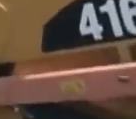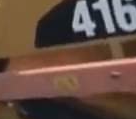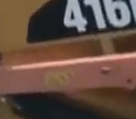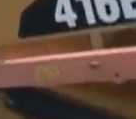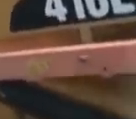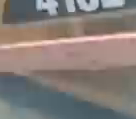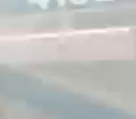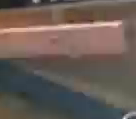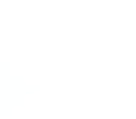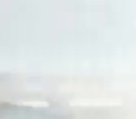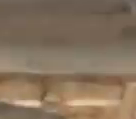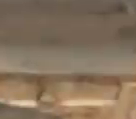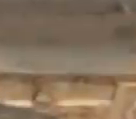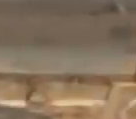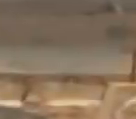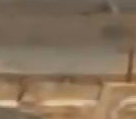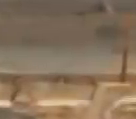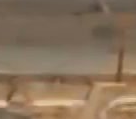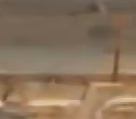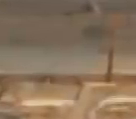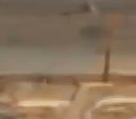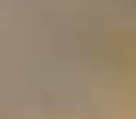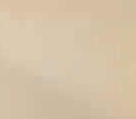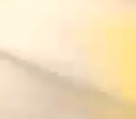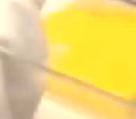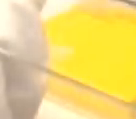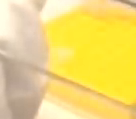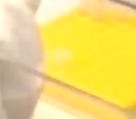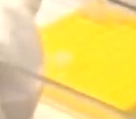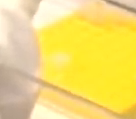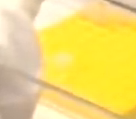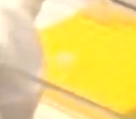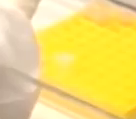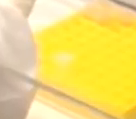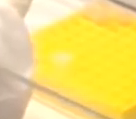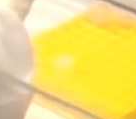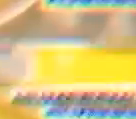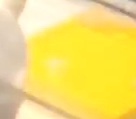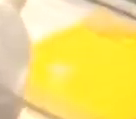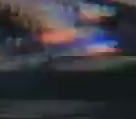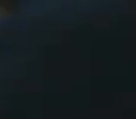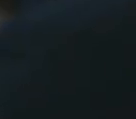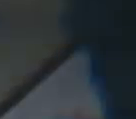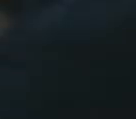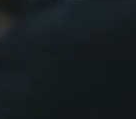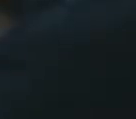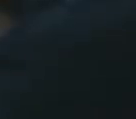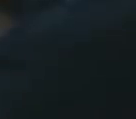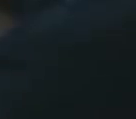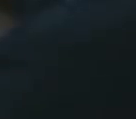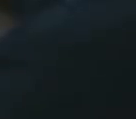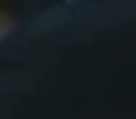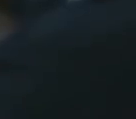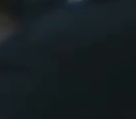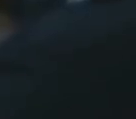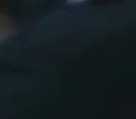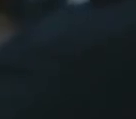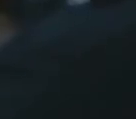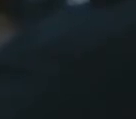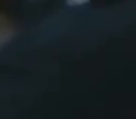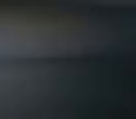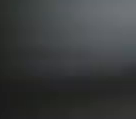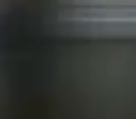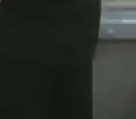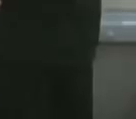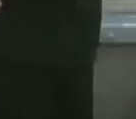momento de la pandemia, justamente hace un año. Los estudios de científicos del Reino Unido y Brasil han